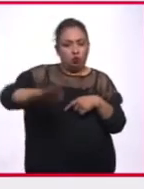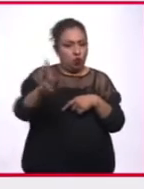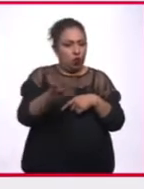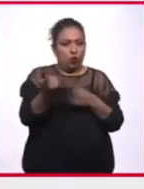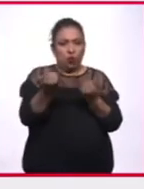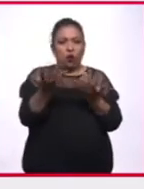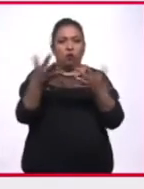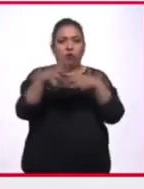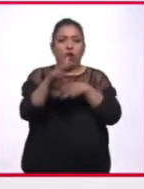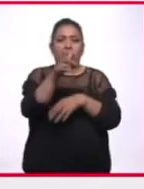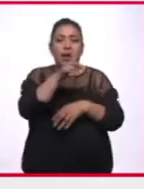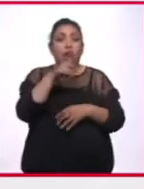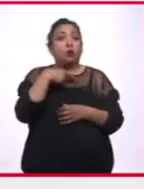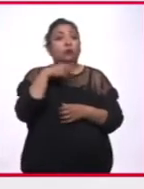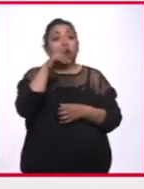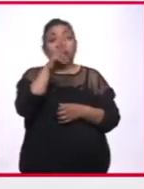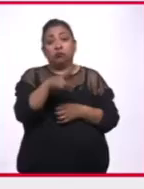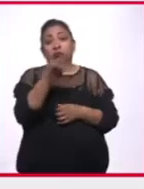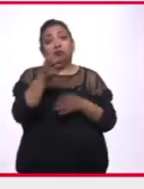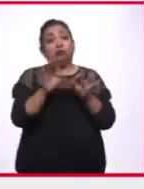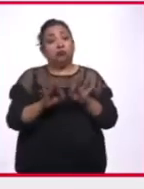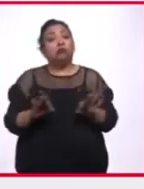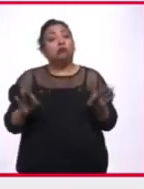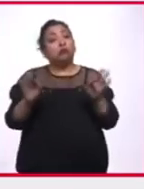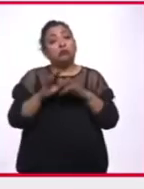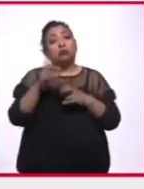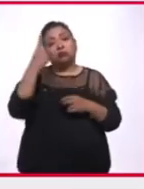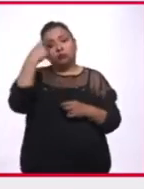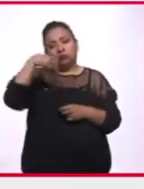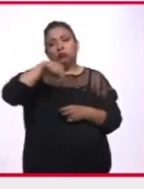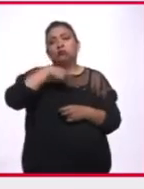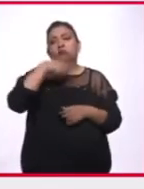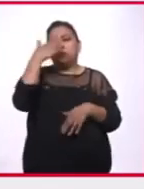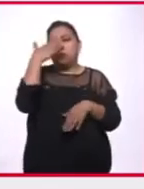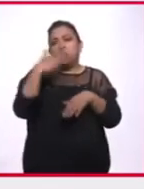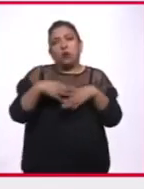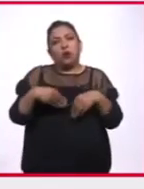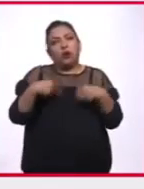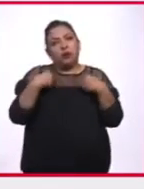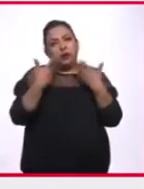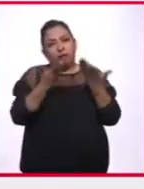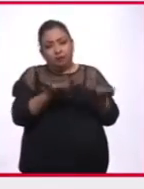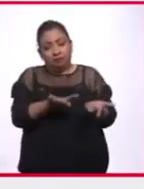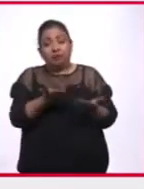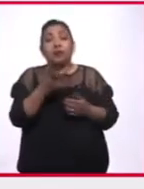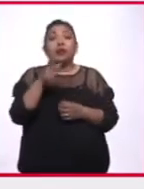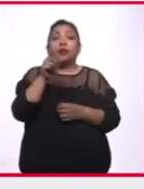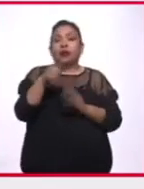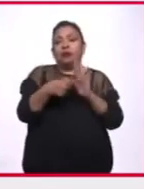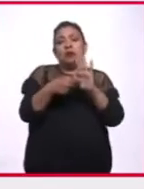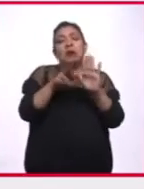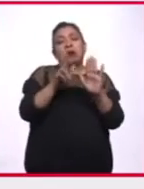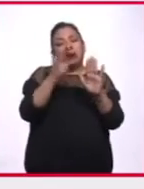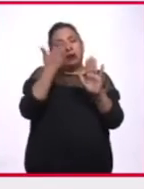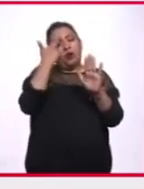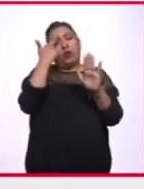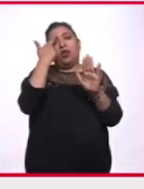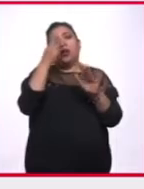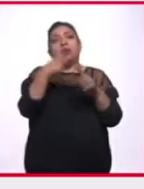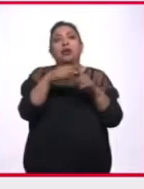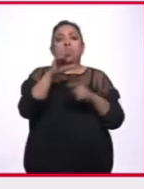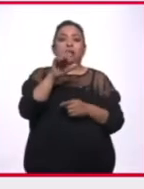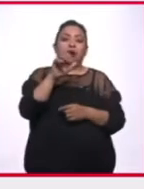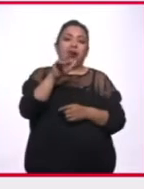pueblo. Pues sin duda una parte importante de nuestra memoria, de nuestra vida es esto, y justamente el ejemplo es recordar a